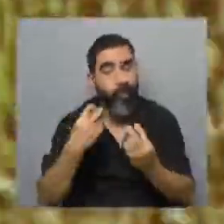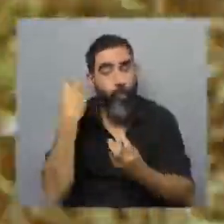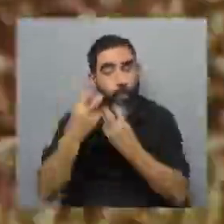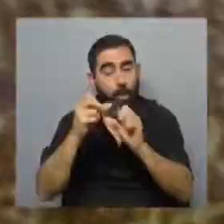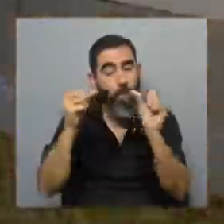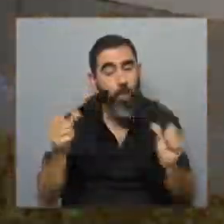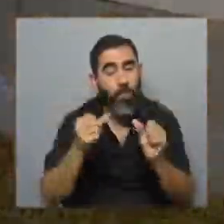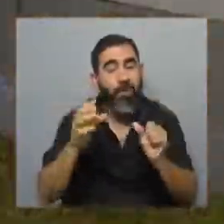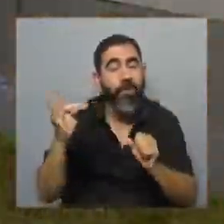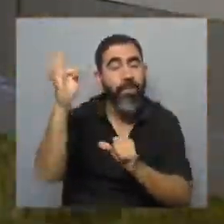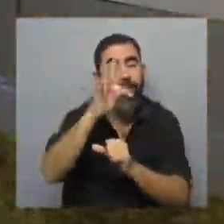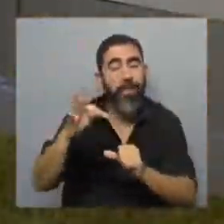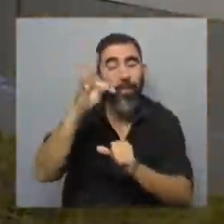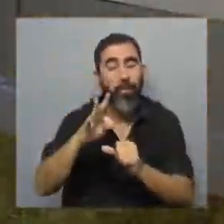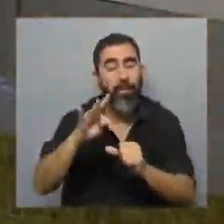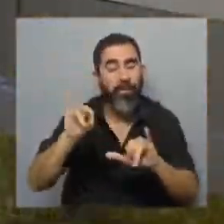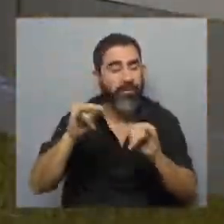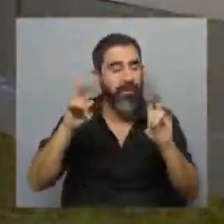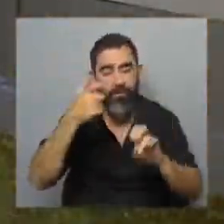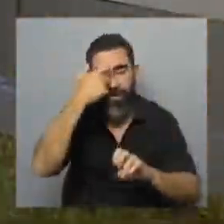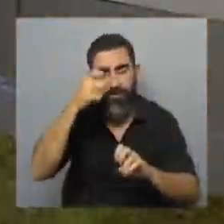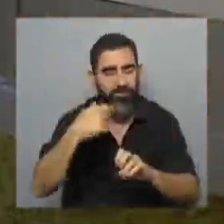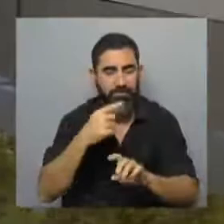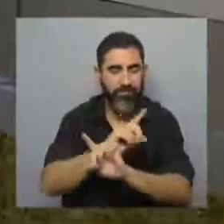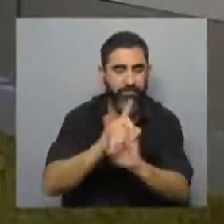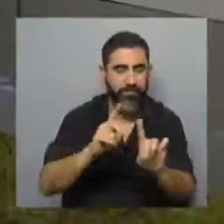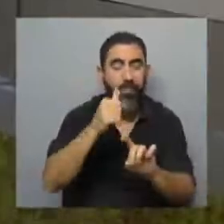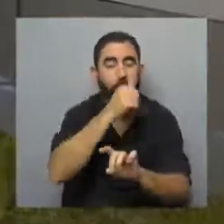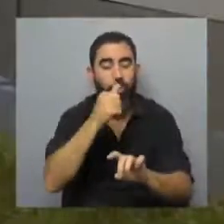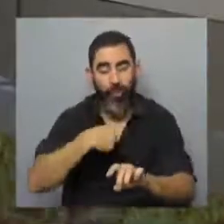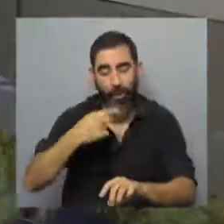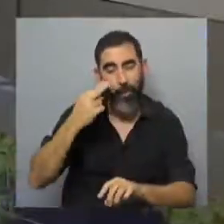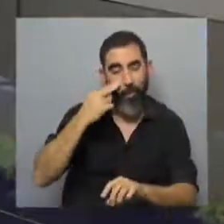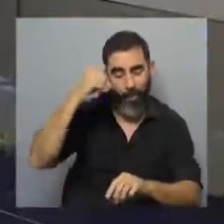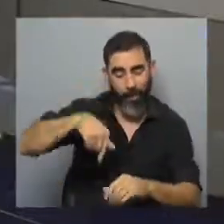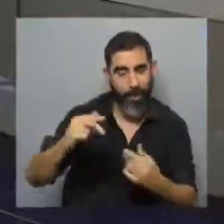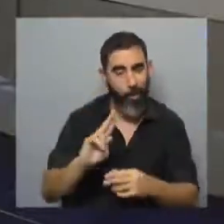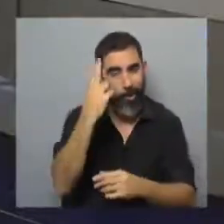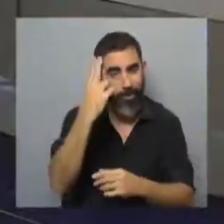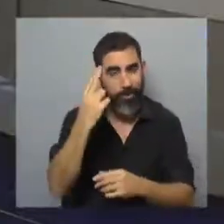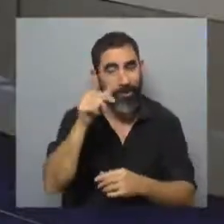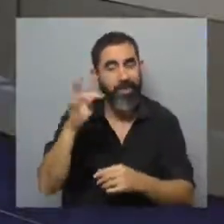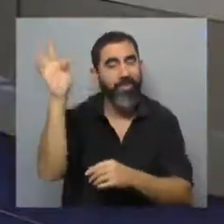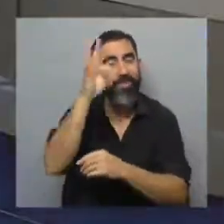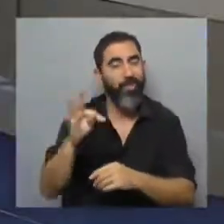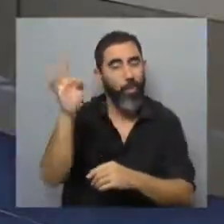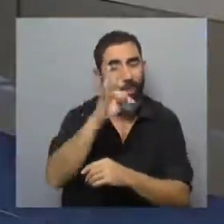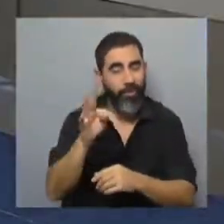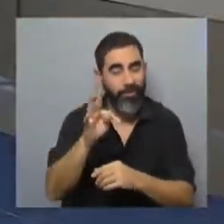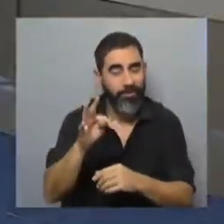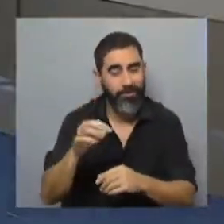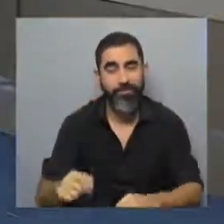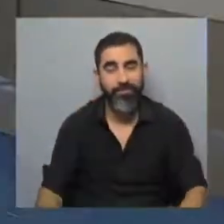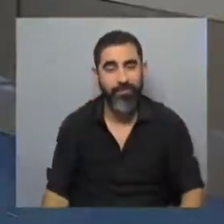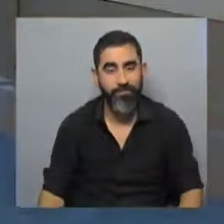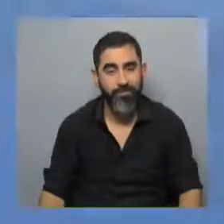aplicar un marco teórico que ya está perimido desde el punto de vista científico para resolver nuestra problemática. Y ese marco teórico, o sea,